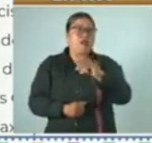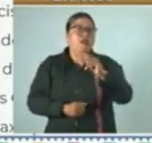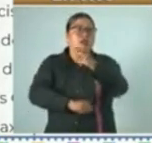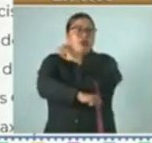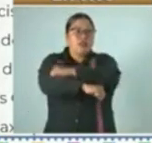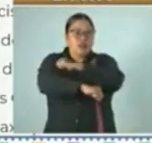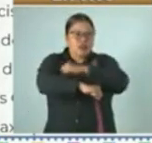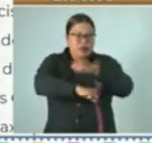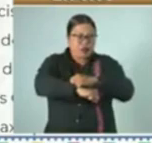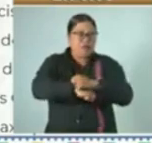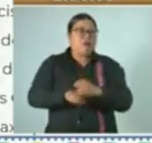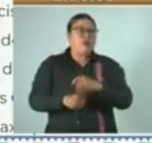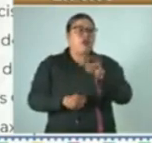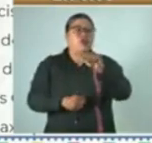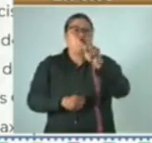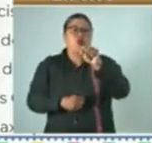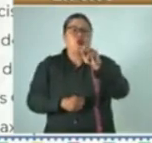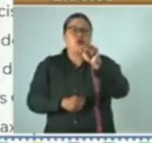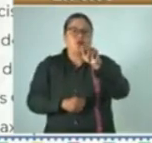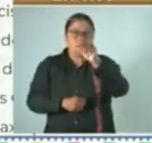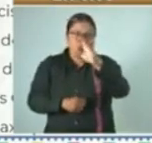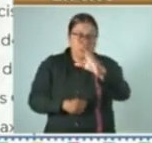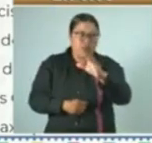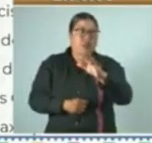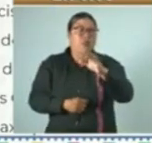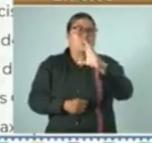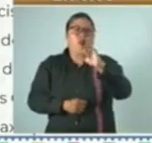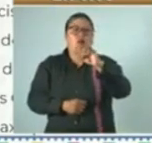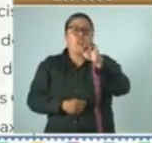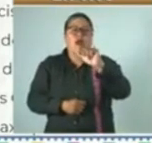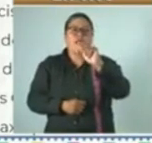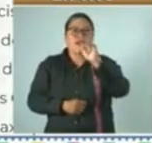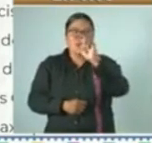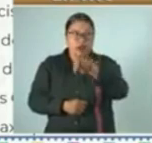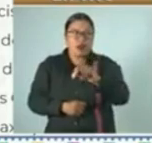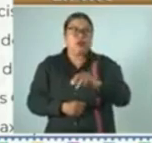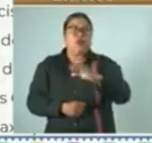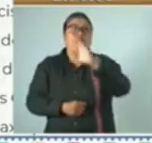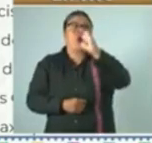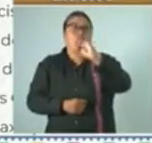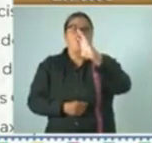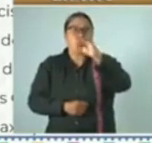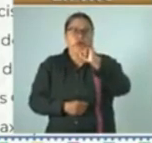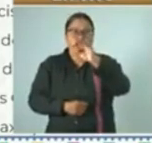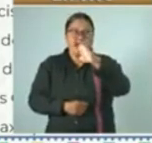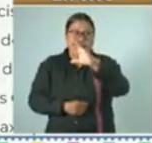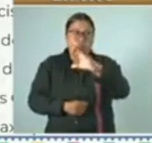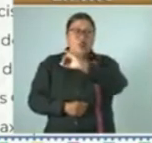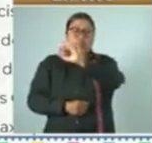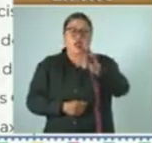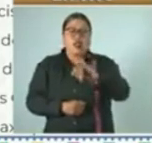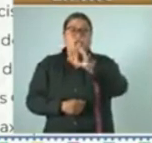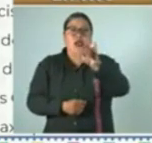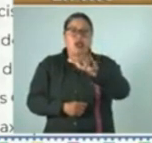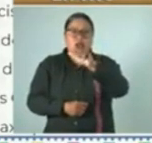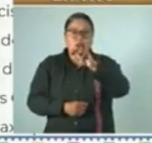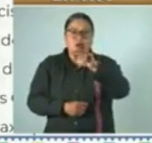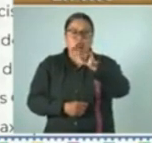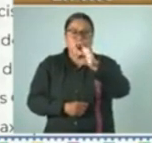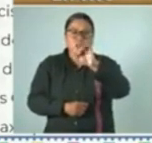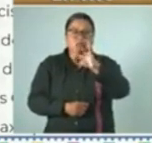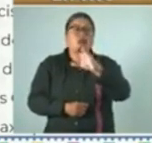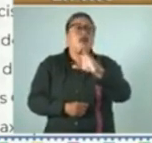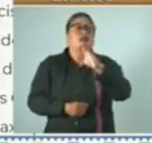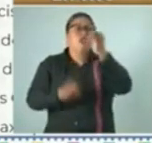Ciudad de Tlaxiaco, Villa de Tututepec, San Vicente Coatlán, Santo Tomás Ocotepec, Santiago Jamiltepec, Santa